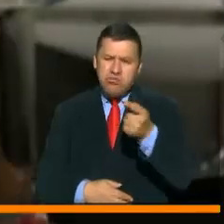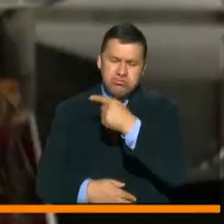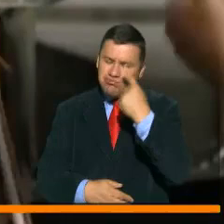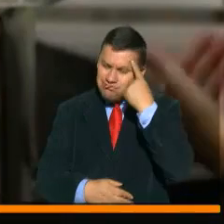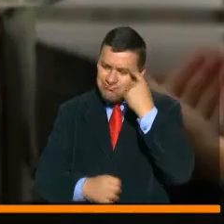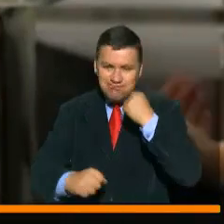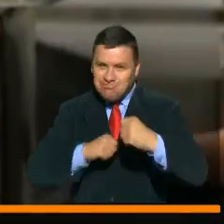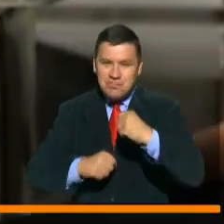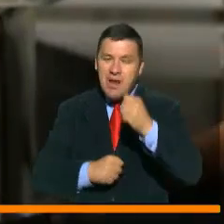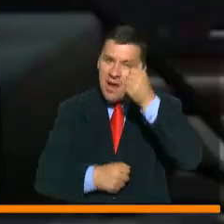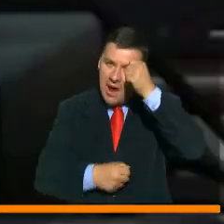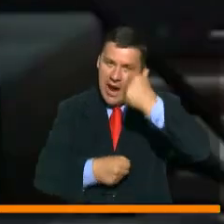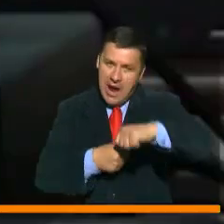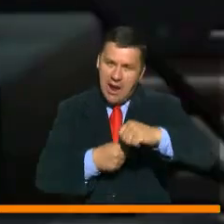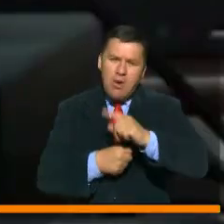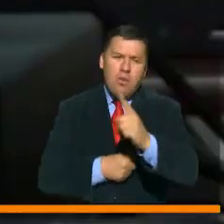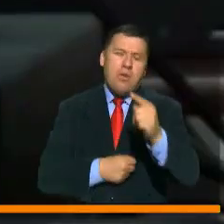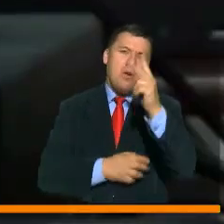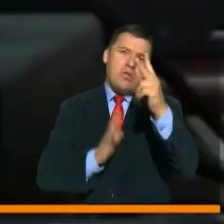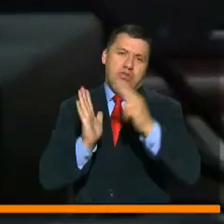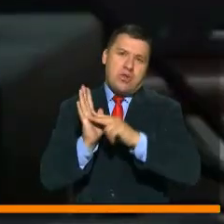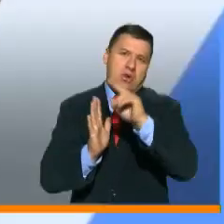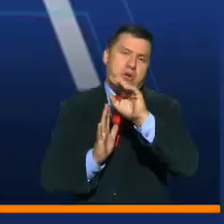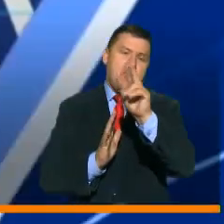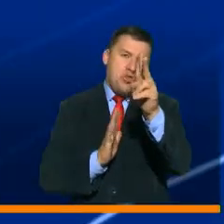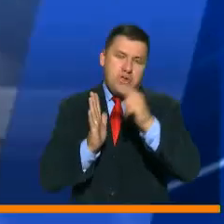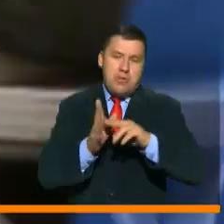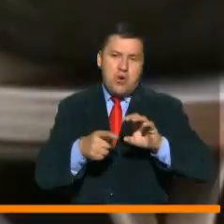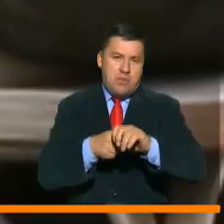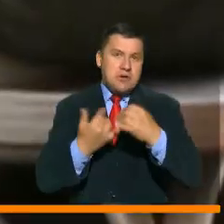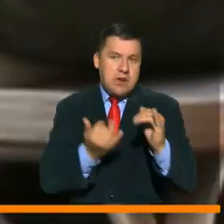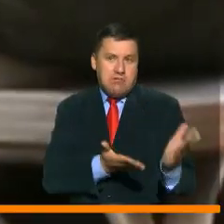de arauca con más de 2.000 cupos